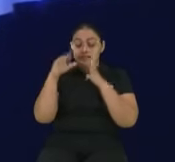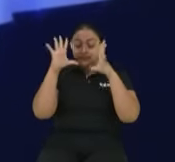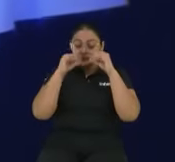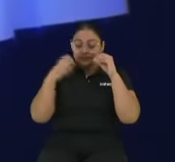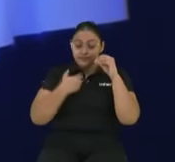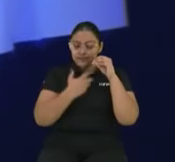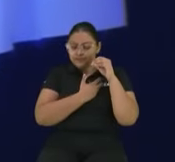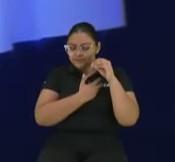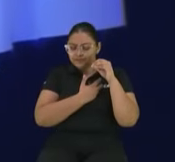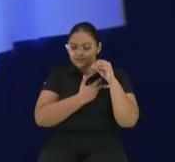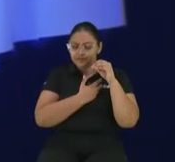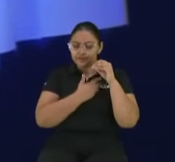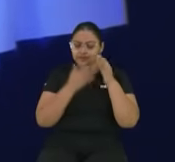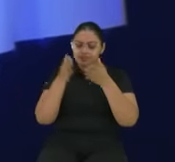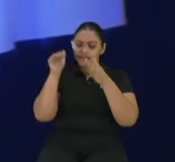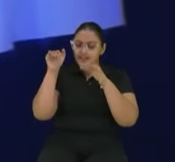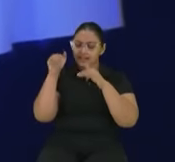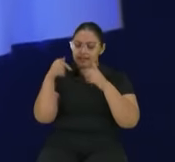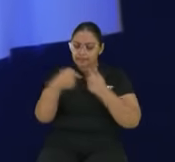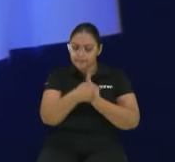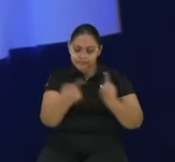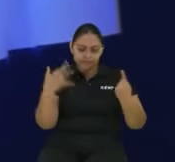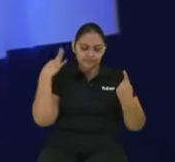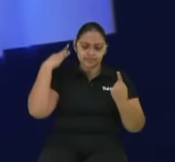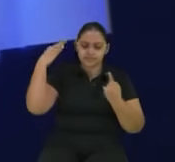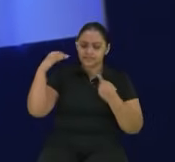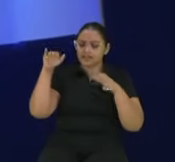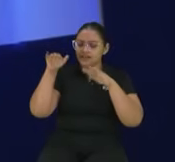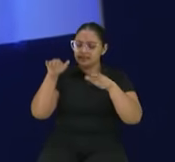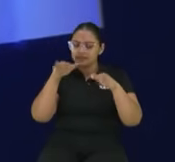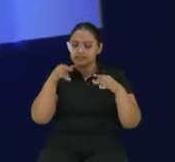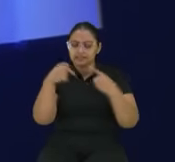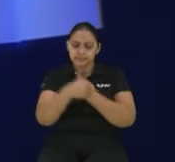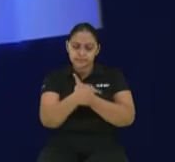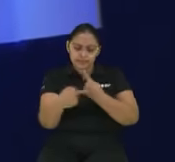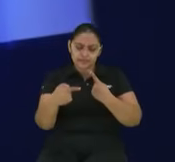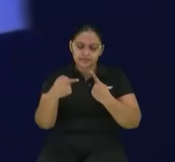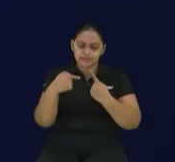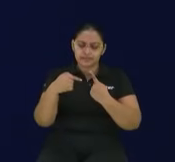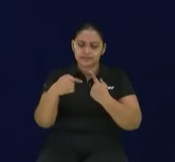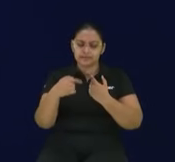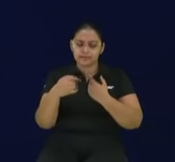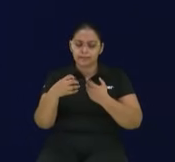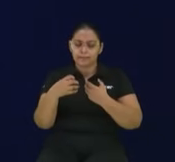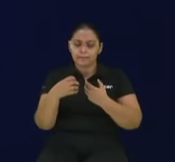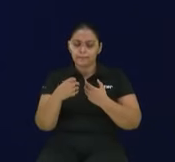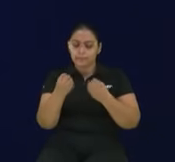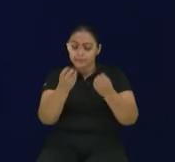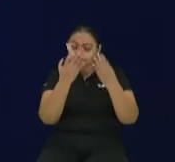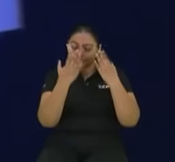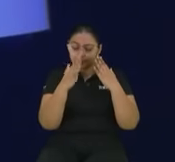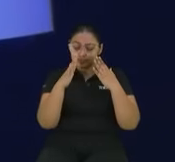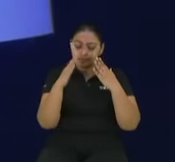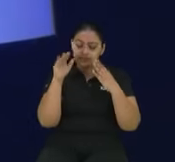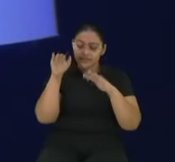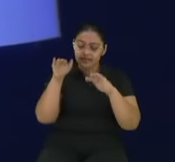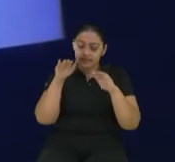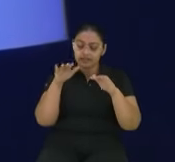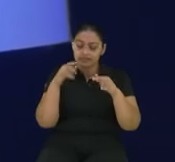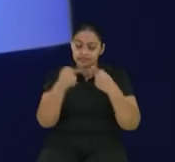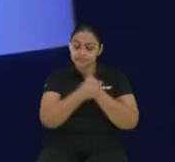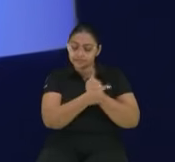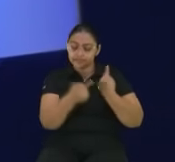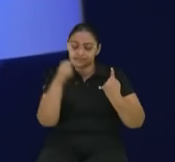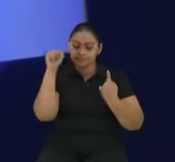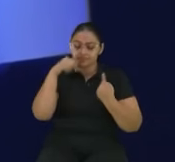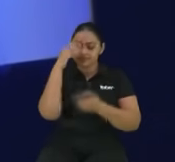nuestros invitados por las muestras de cariño por los amigos que están a la distancia por todos aquellos que hoy predican tu palabra con el anhelo y el deseo